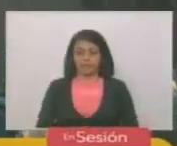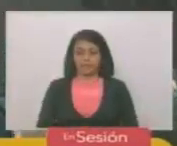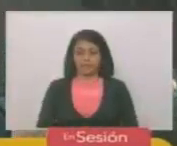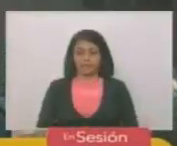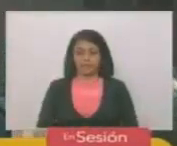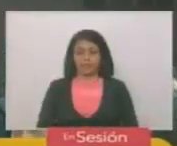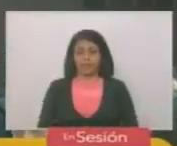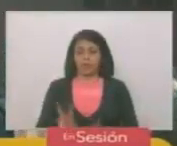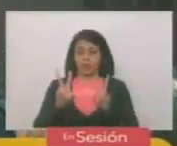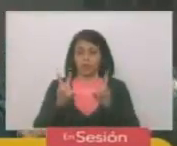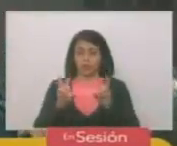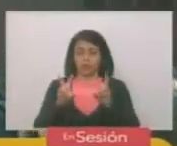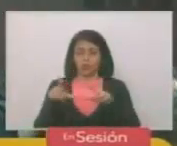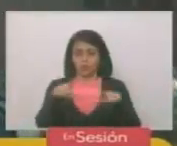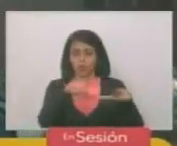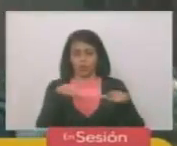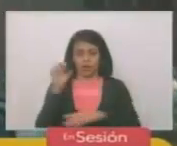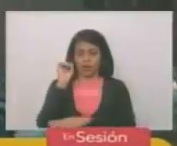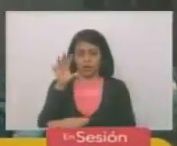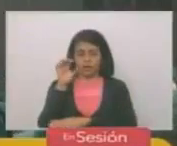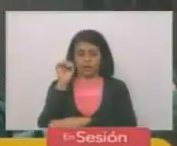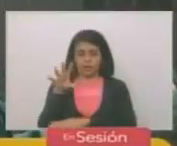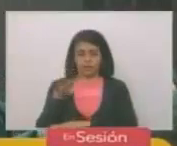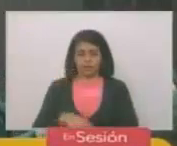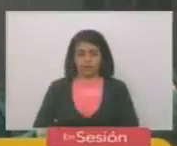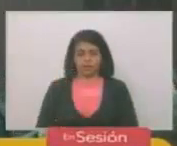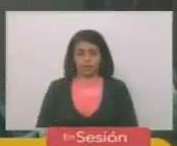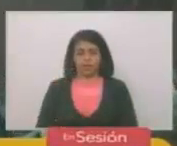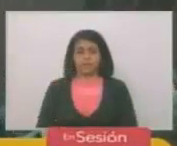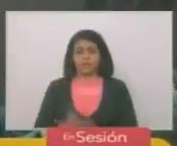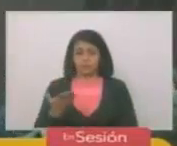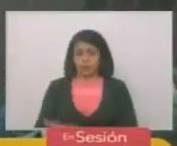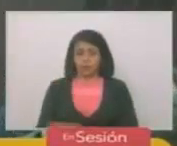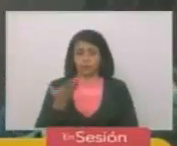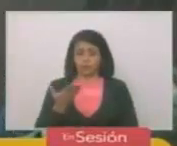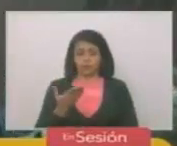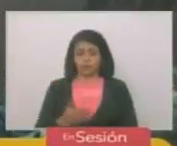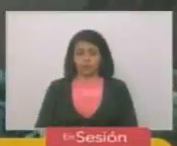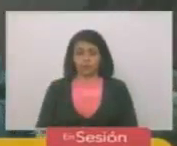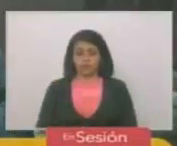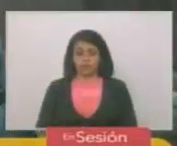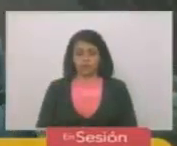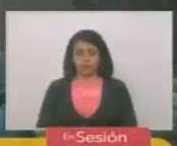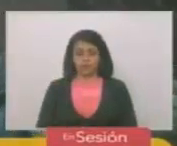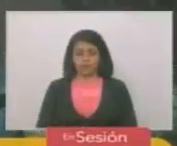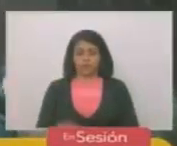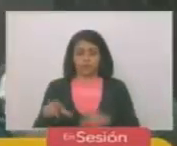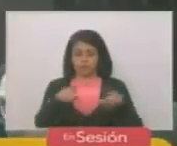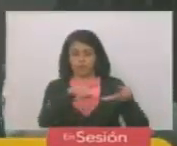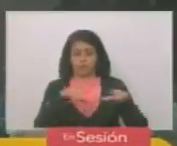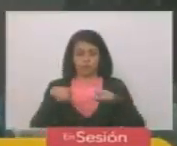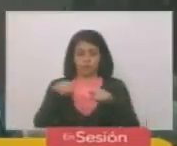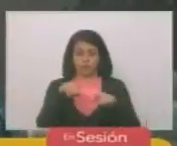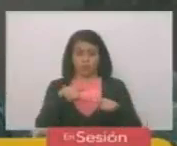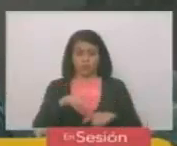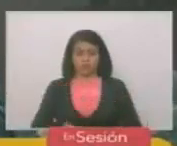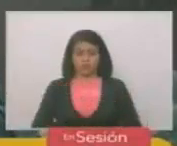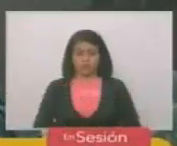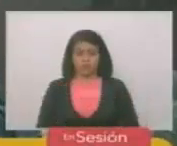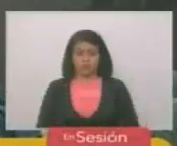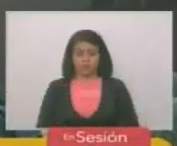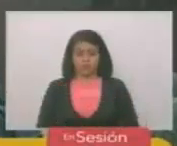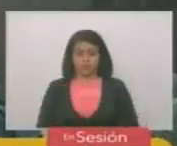de un nuevo espacio parlamentario de suma importancia. Ese es un espacio